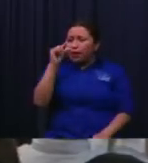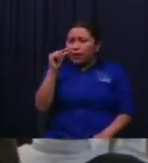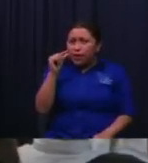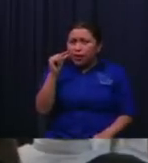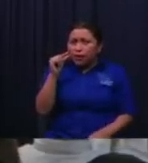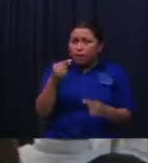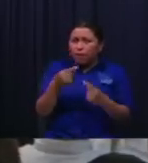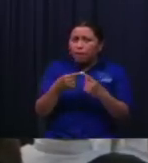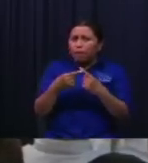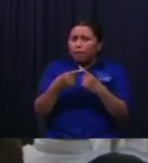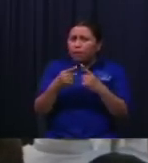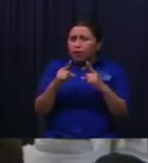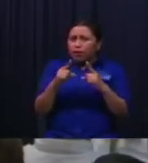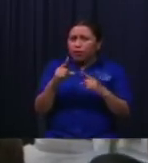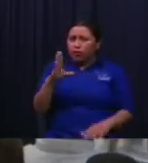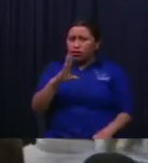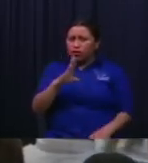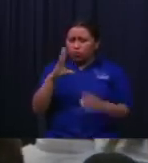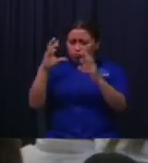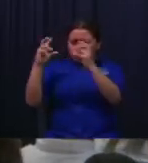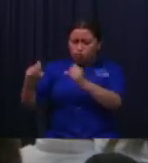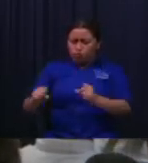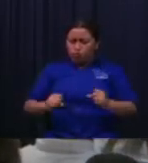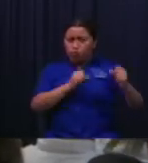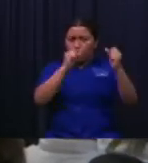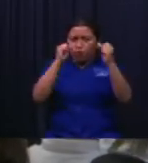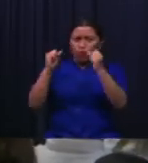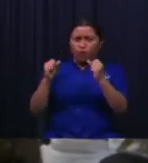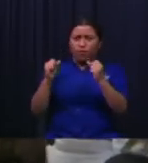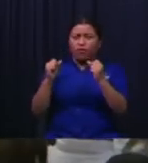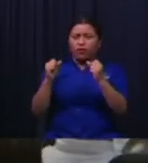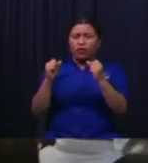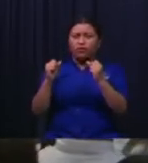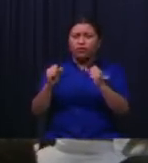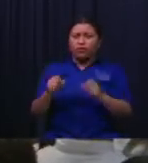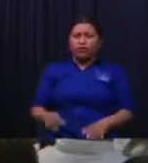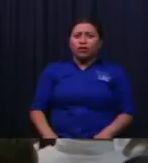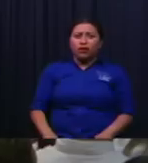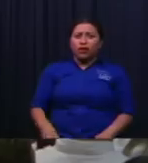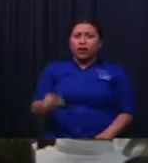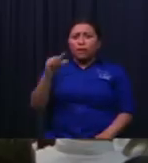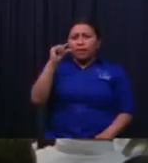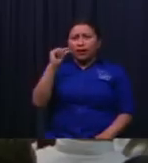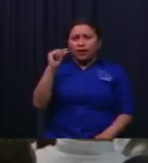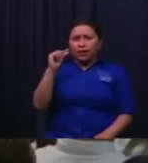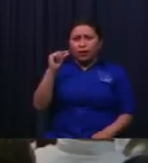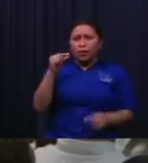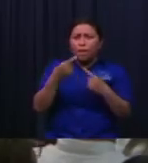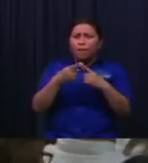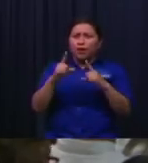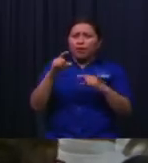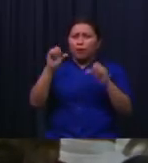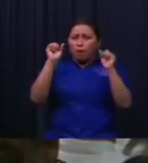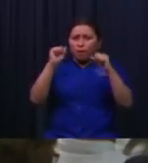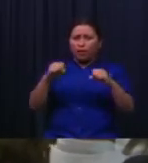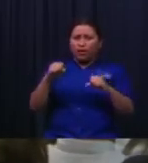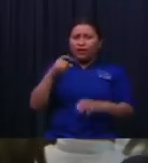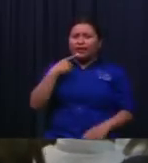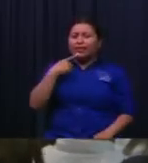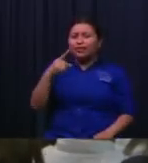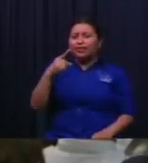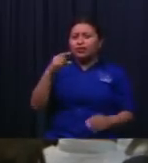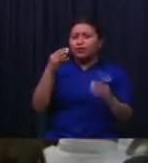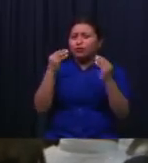insospechable potencia. ¿No veis también cómo una chispa insignificante es capaz de incendiar un bosque inmenso? Verso